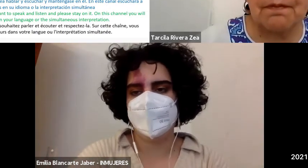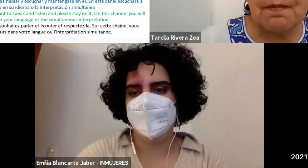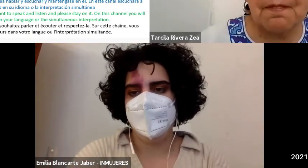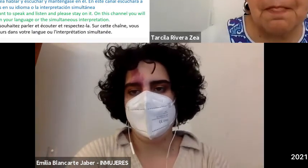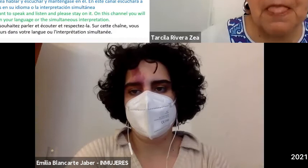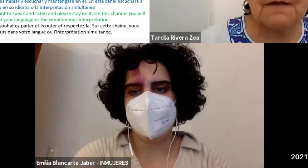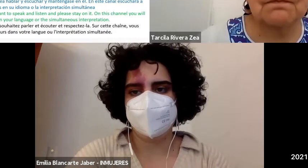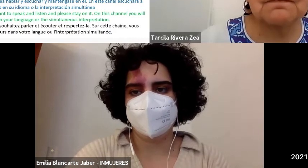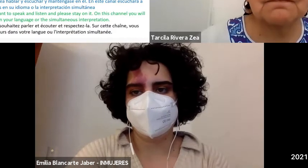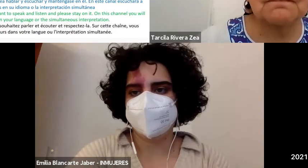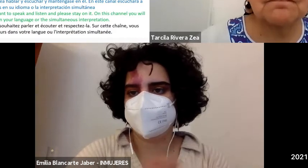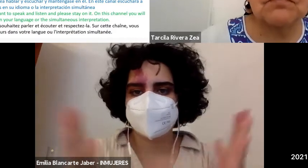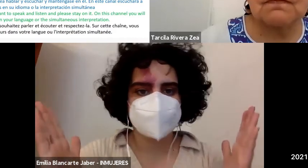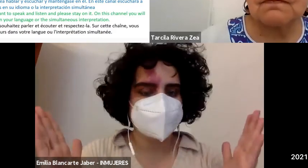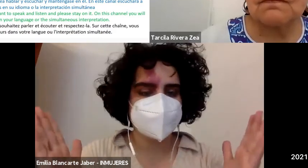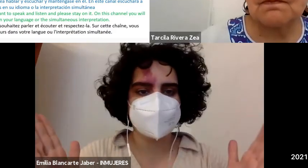Entonces,